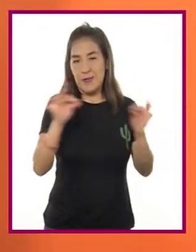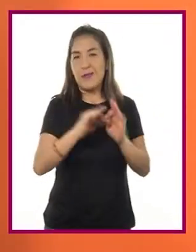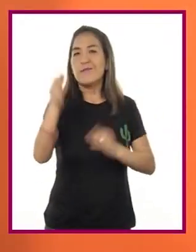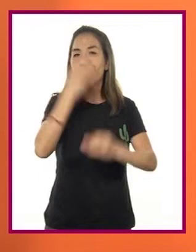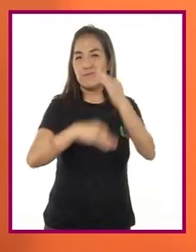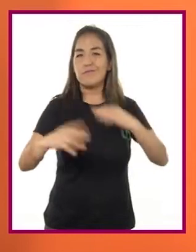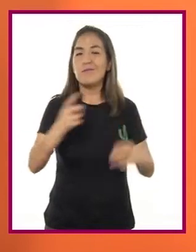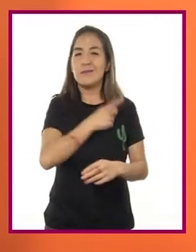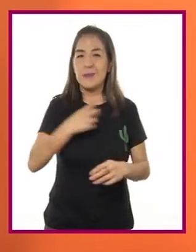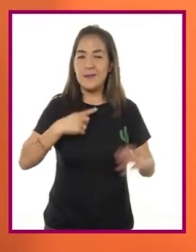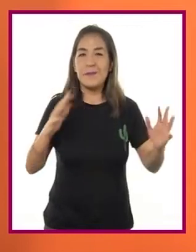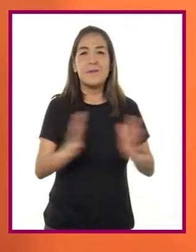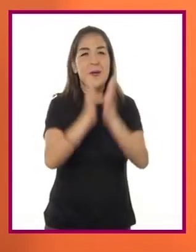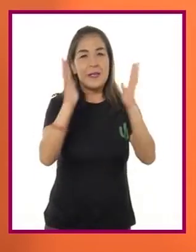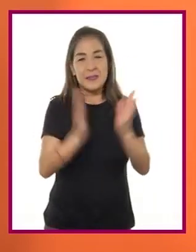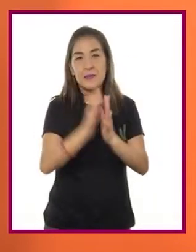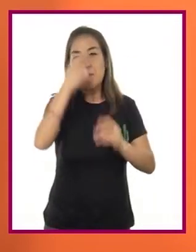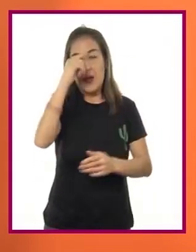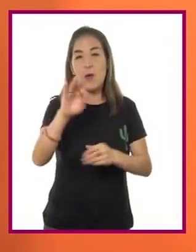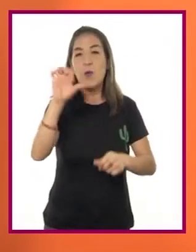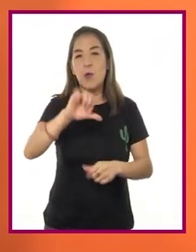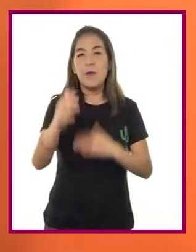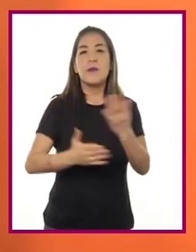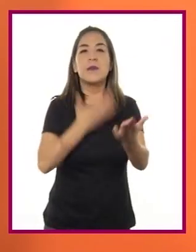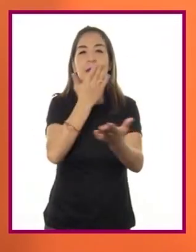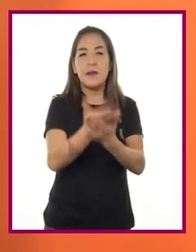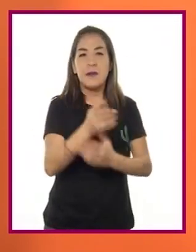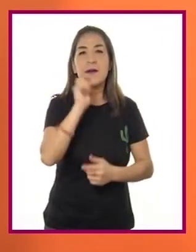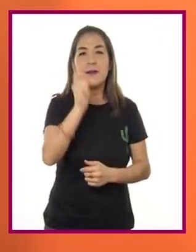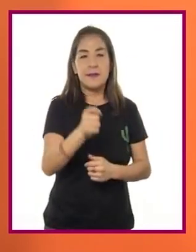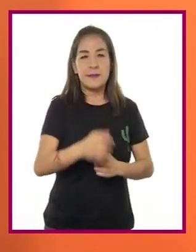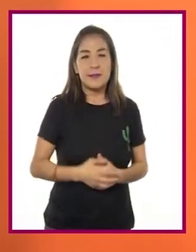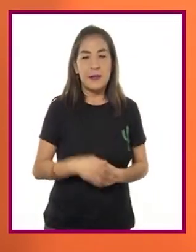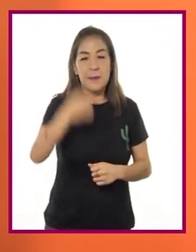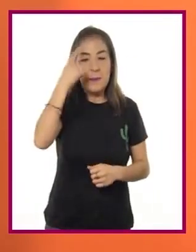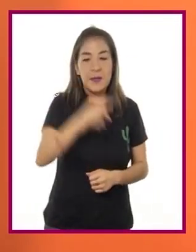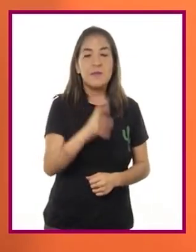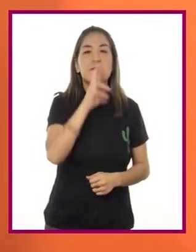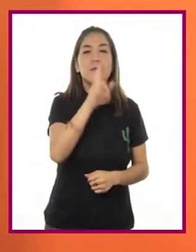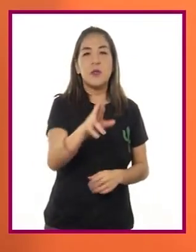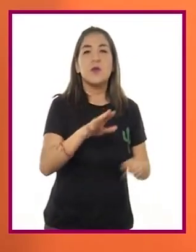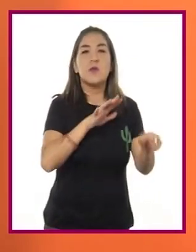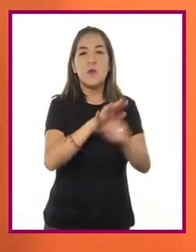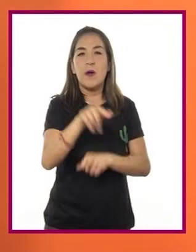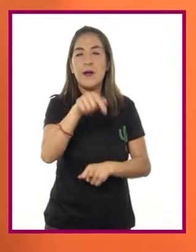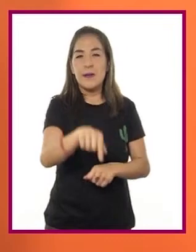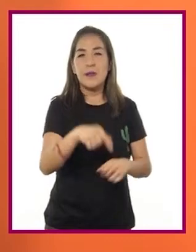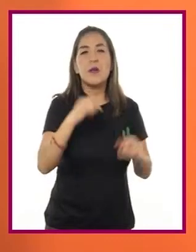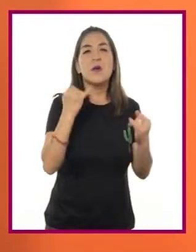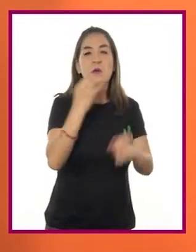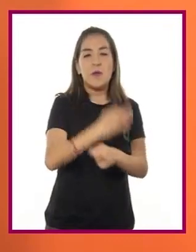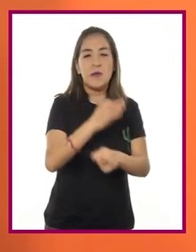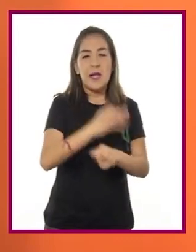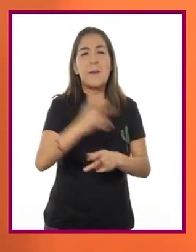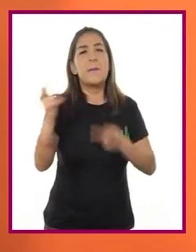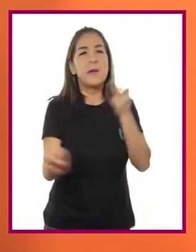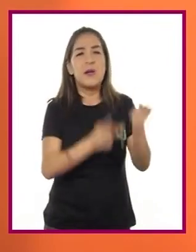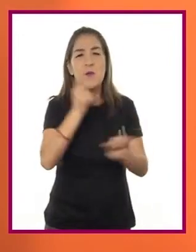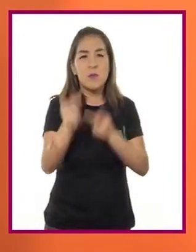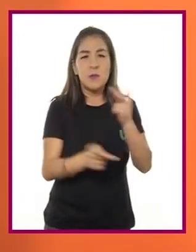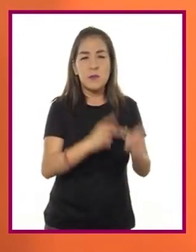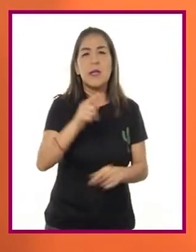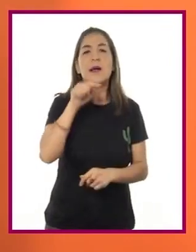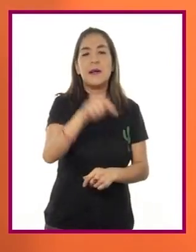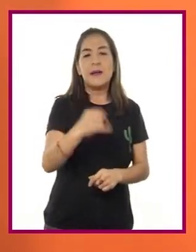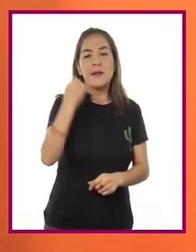participación en las actividades que les vamos a proponer. Por ello, les recomendamos que lleven un registro de las ideas principales, las preguntas, retos